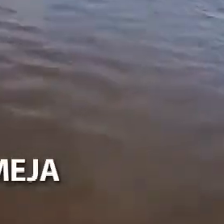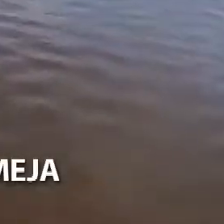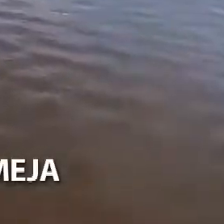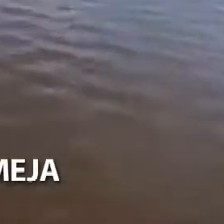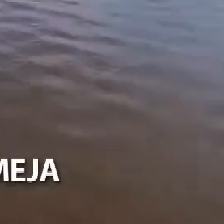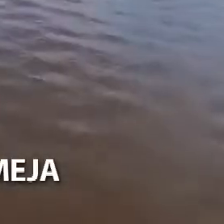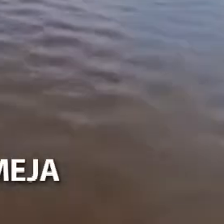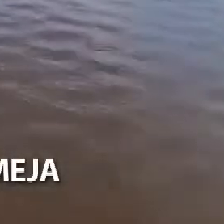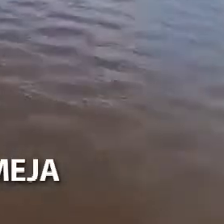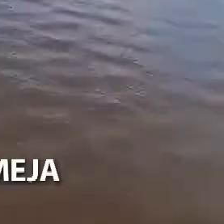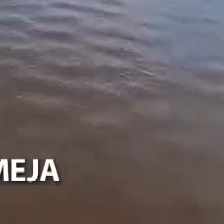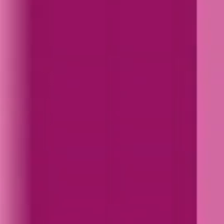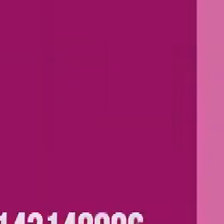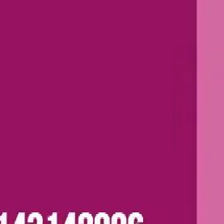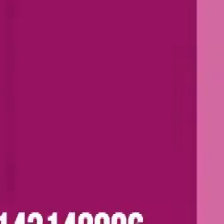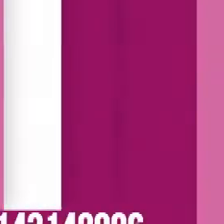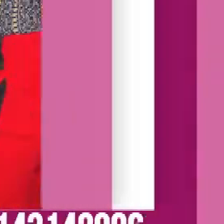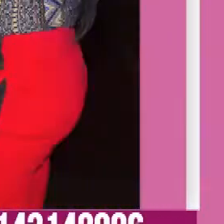Medio.